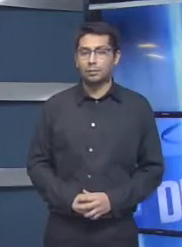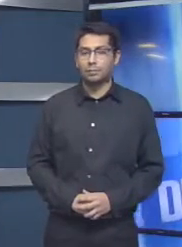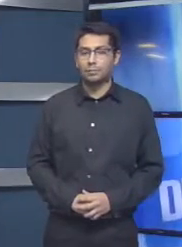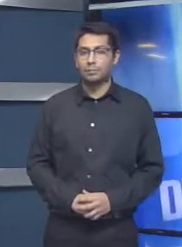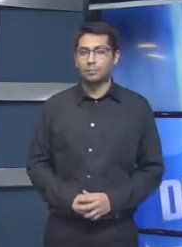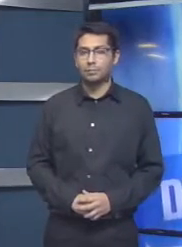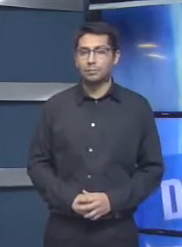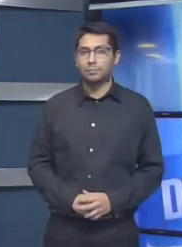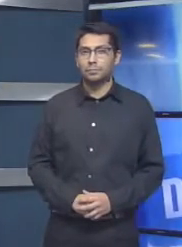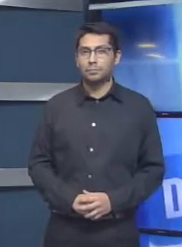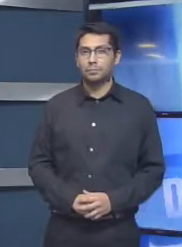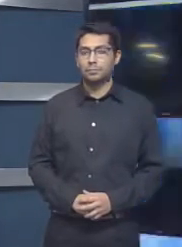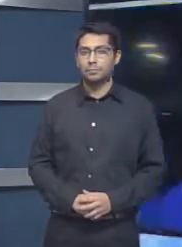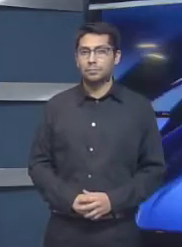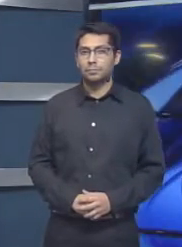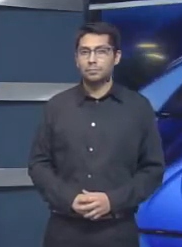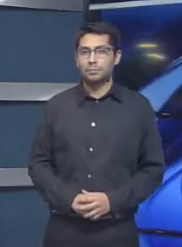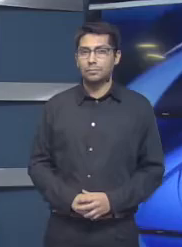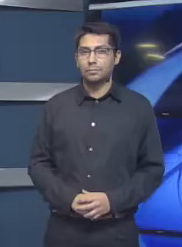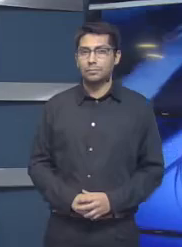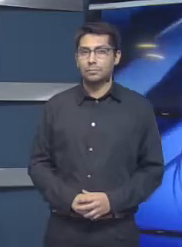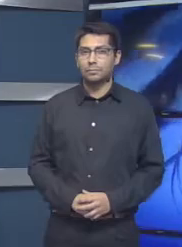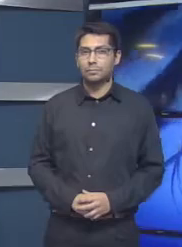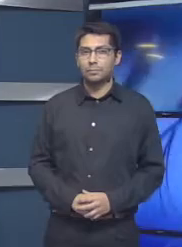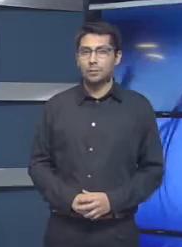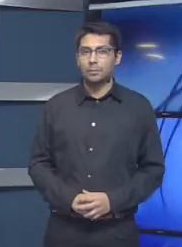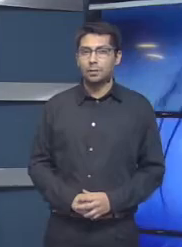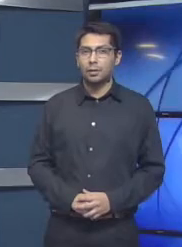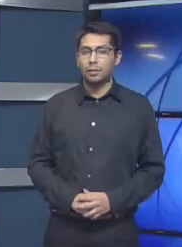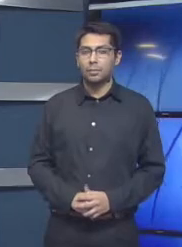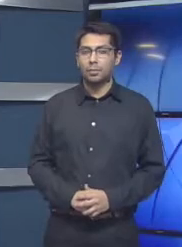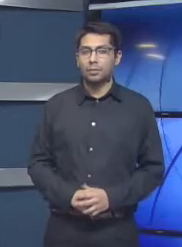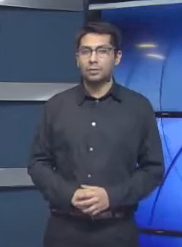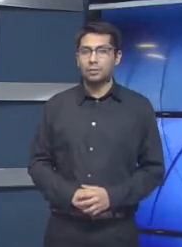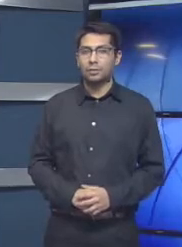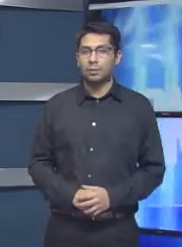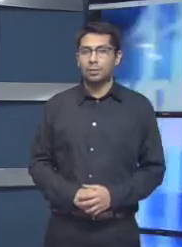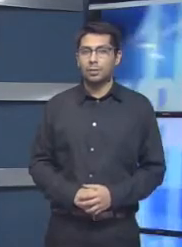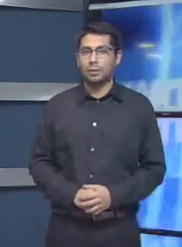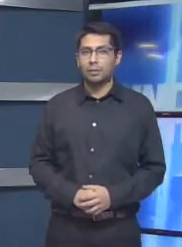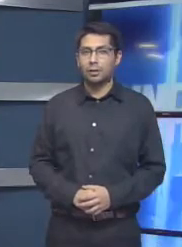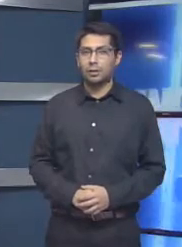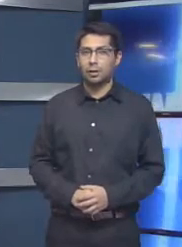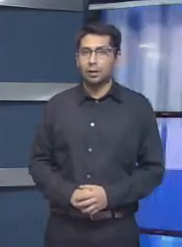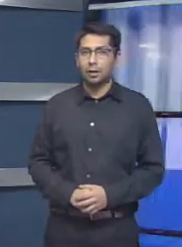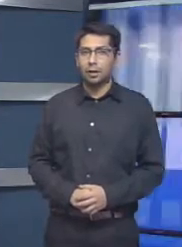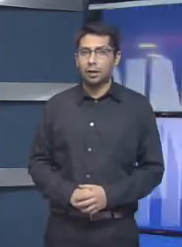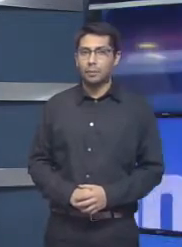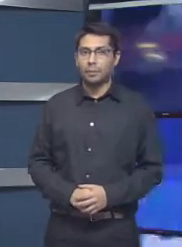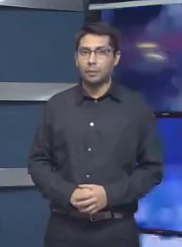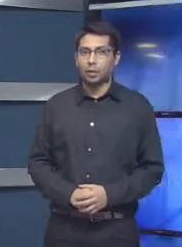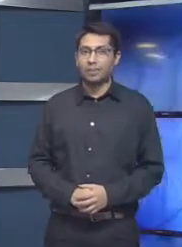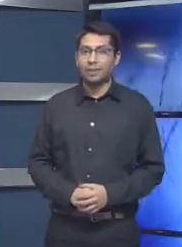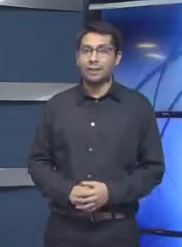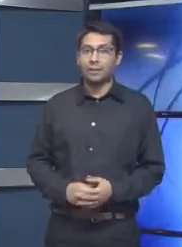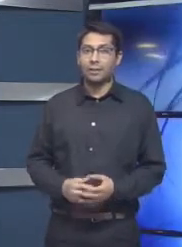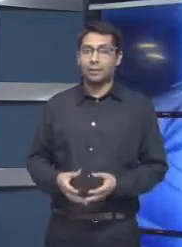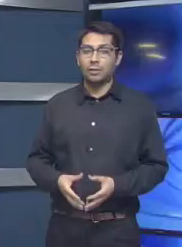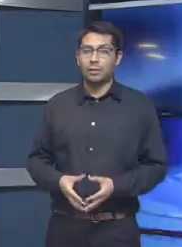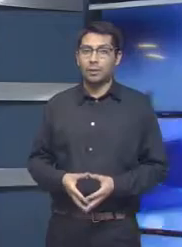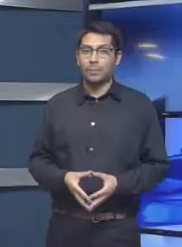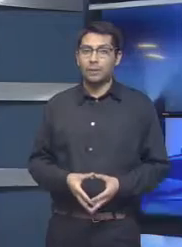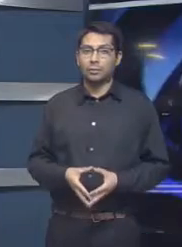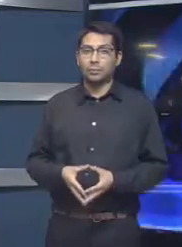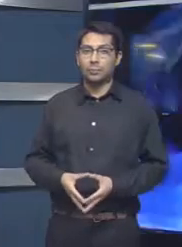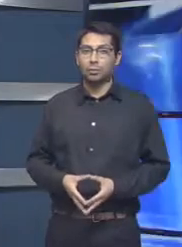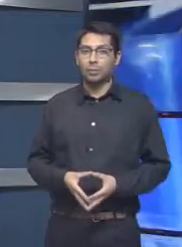después, sí, sí, en la medida que se pueda, va a ir pagando su impuesto. Bien. Guillermo, ¿y cómo se hace justamente con esa falta